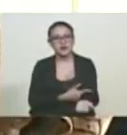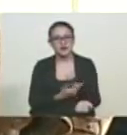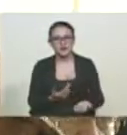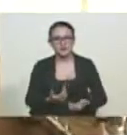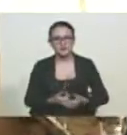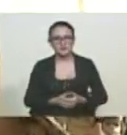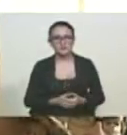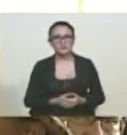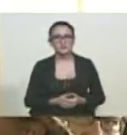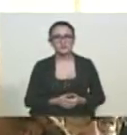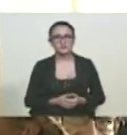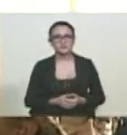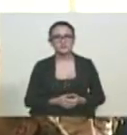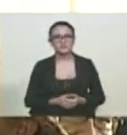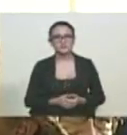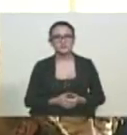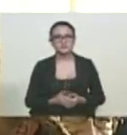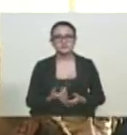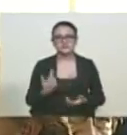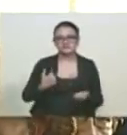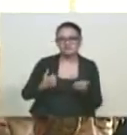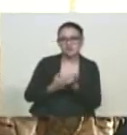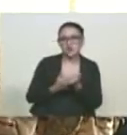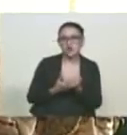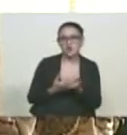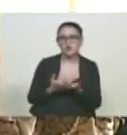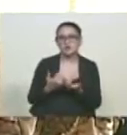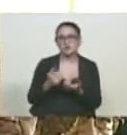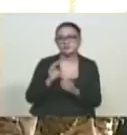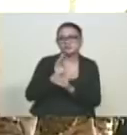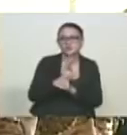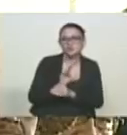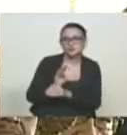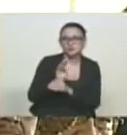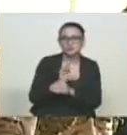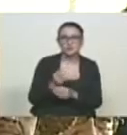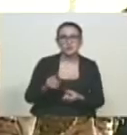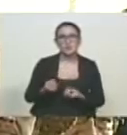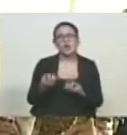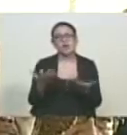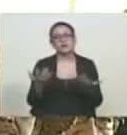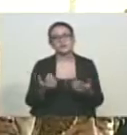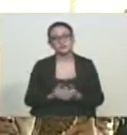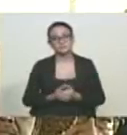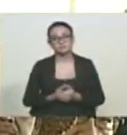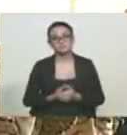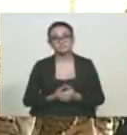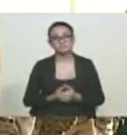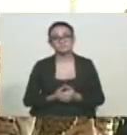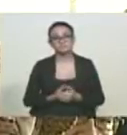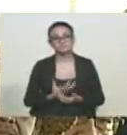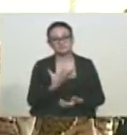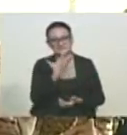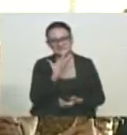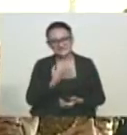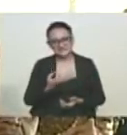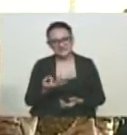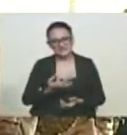no nos cobijamos, nos dieron cobija? tristeza nos dio,